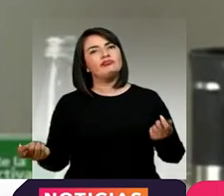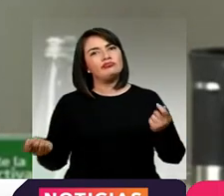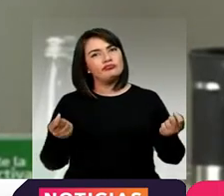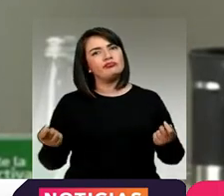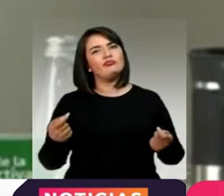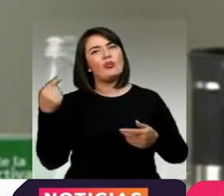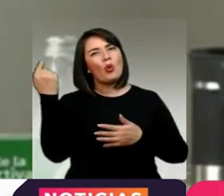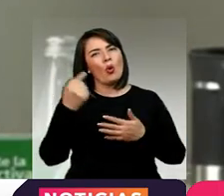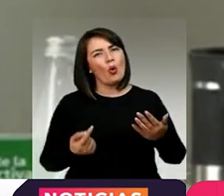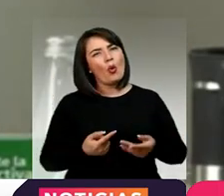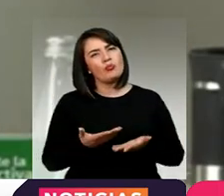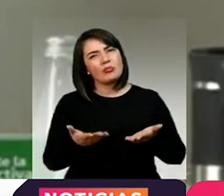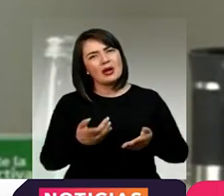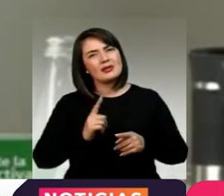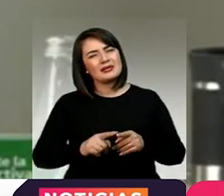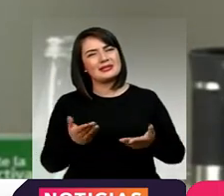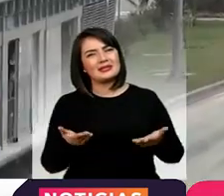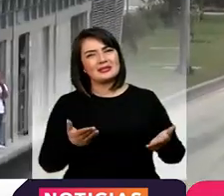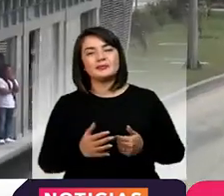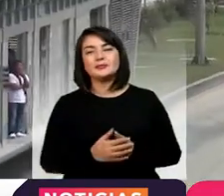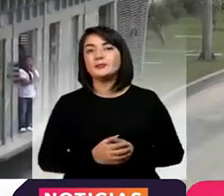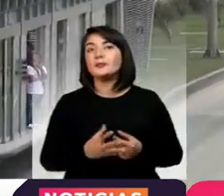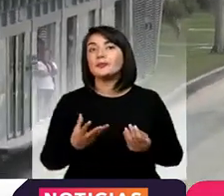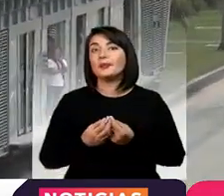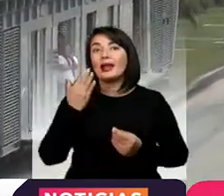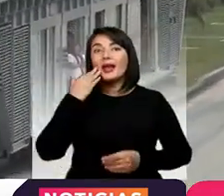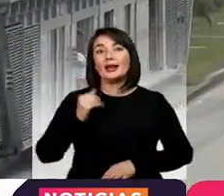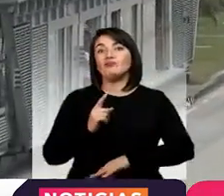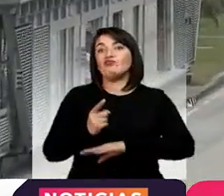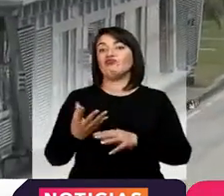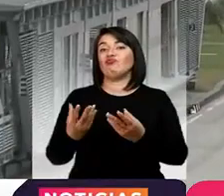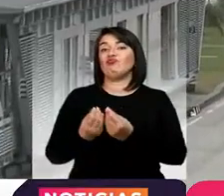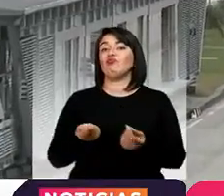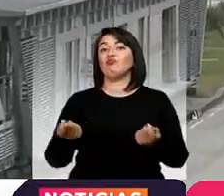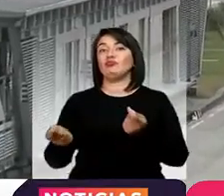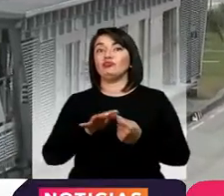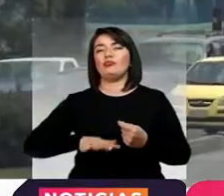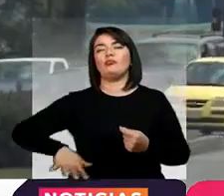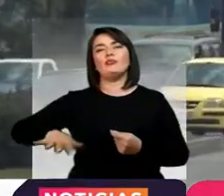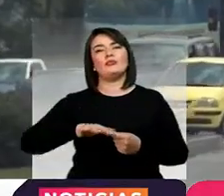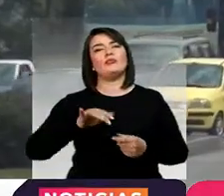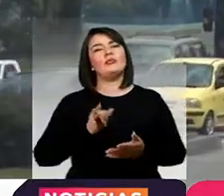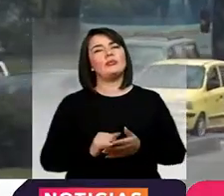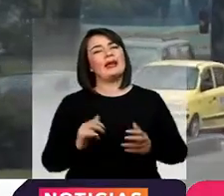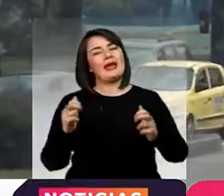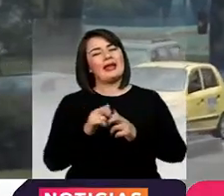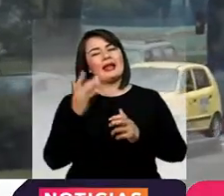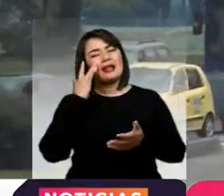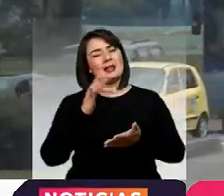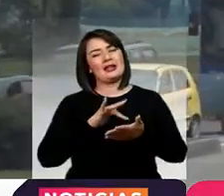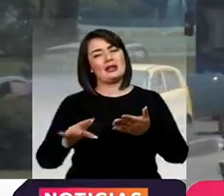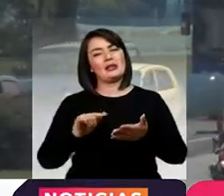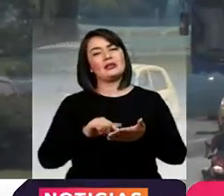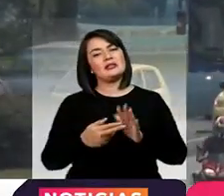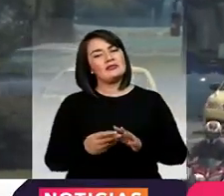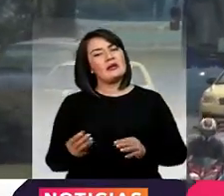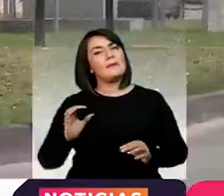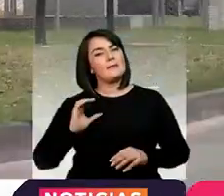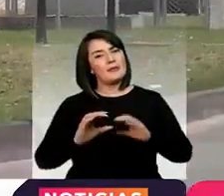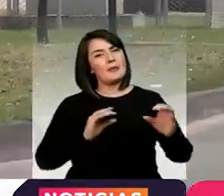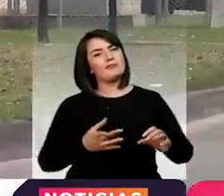otros servicios. La mandataria aseguró que la producción de energías limpias debería tener muchos más incentivos tributarios que la